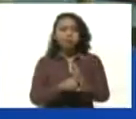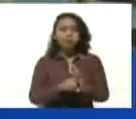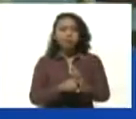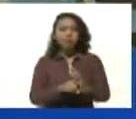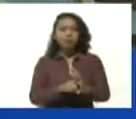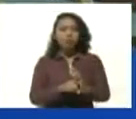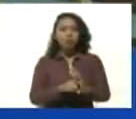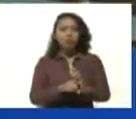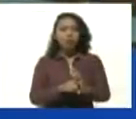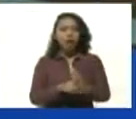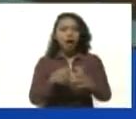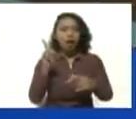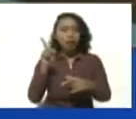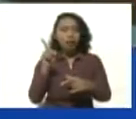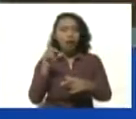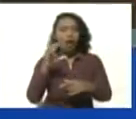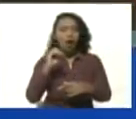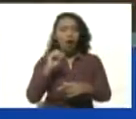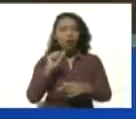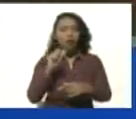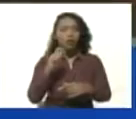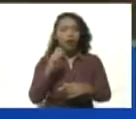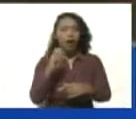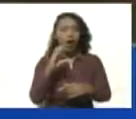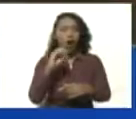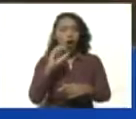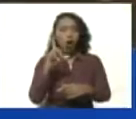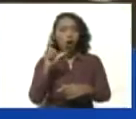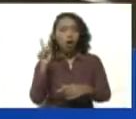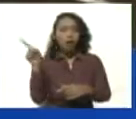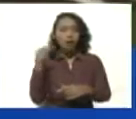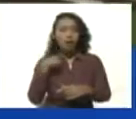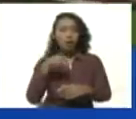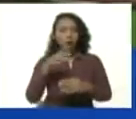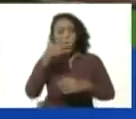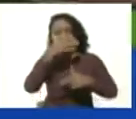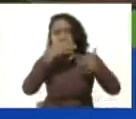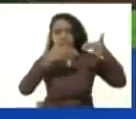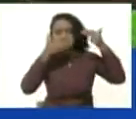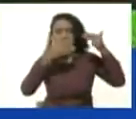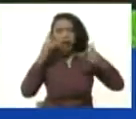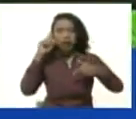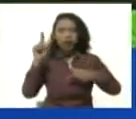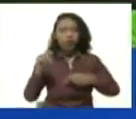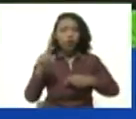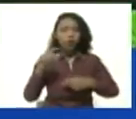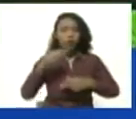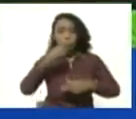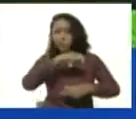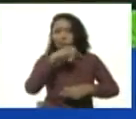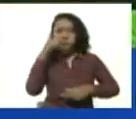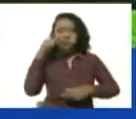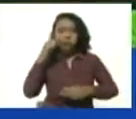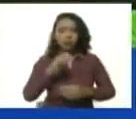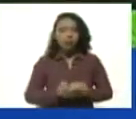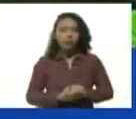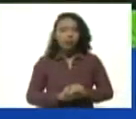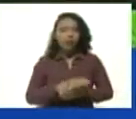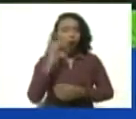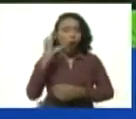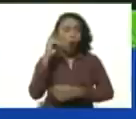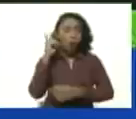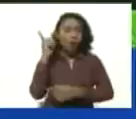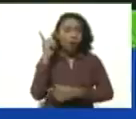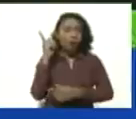los Tancol, los terroristas armados narcotraficantes de Colombia,